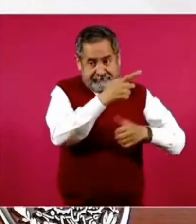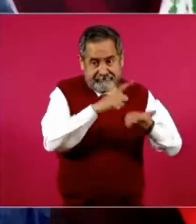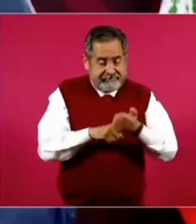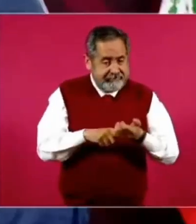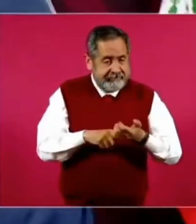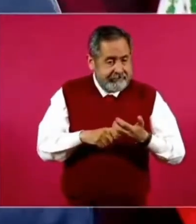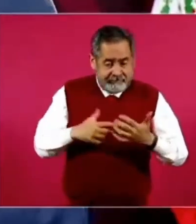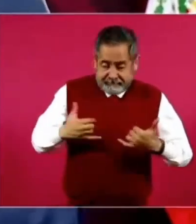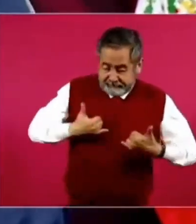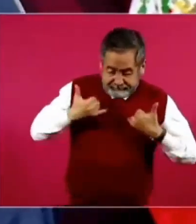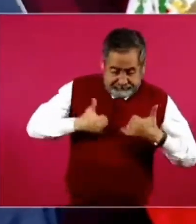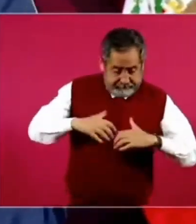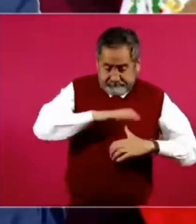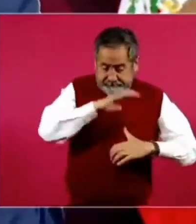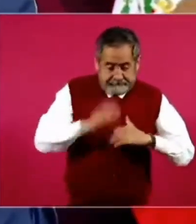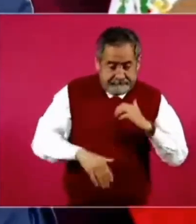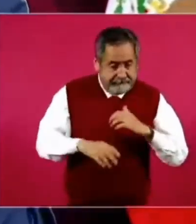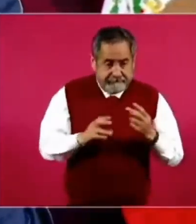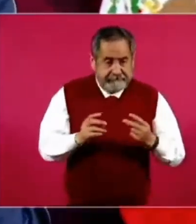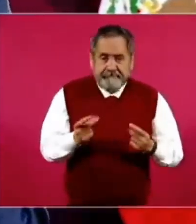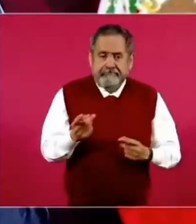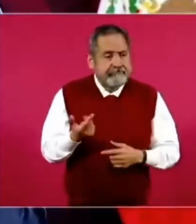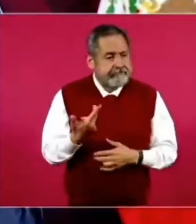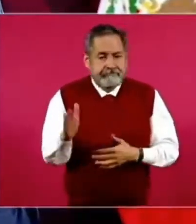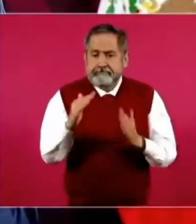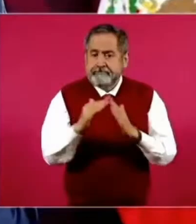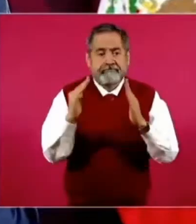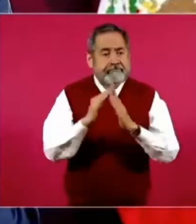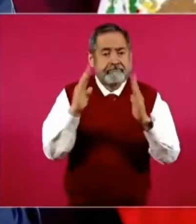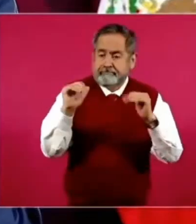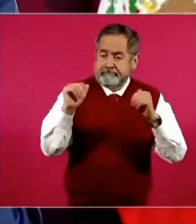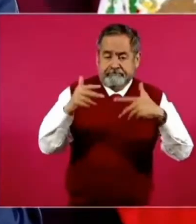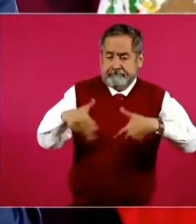concluyen su adolescencia y ya se tienen que ir de la casa.